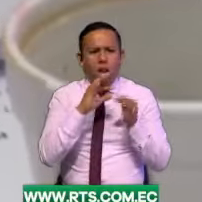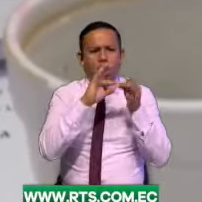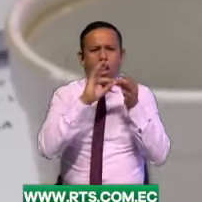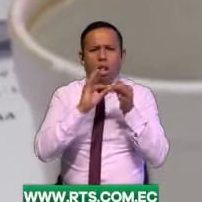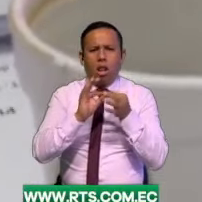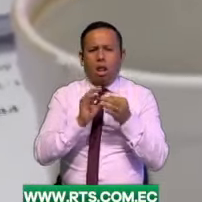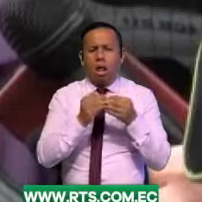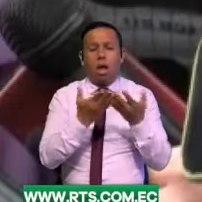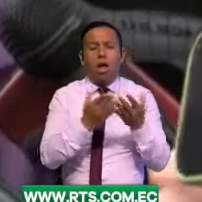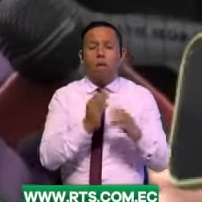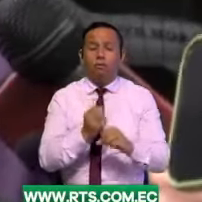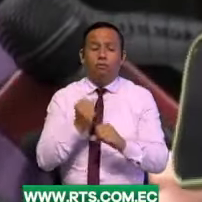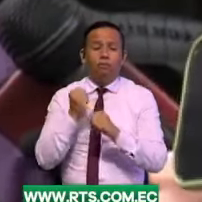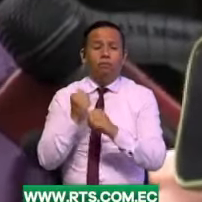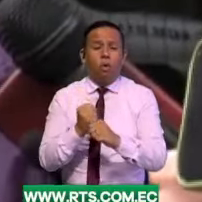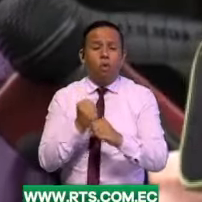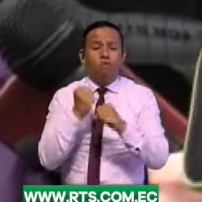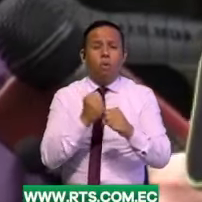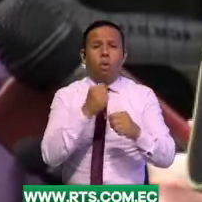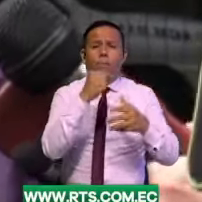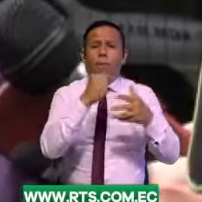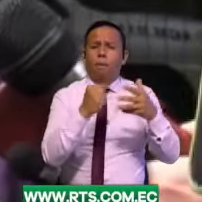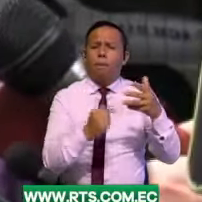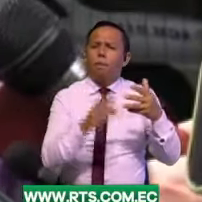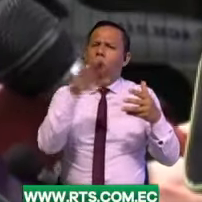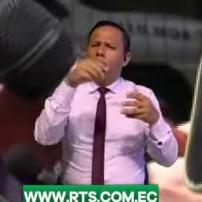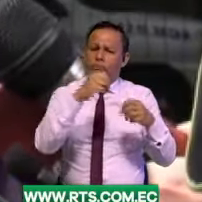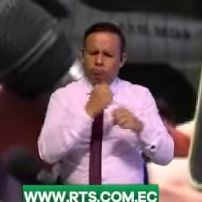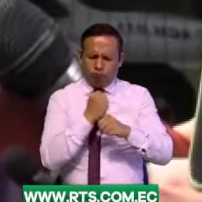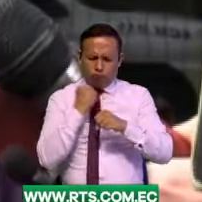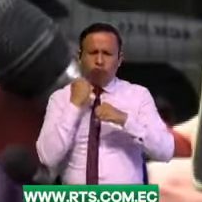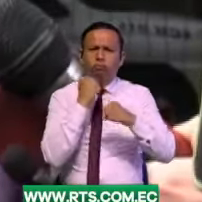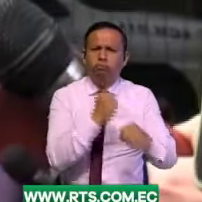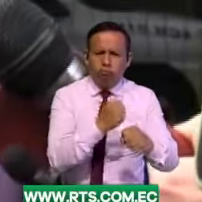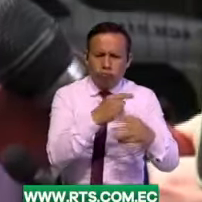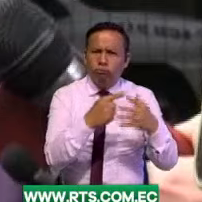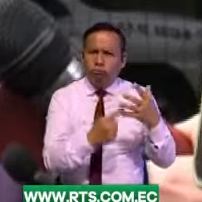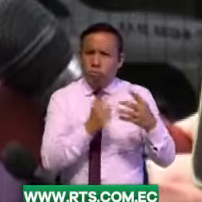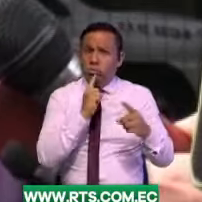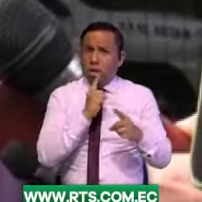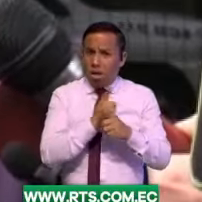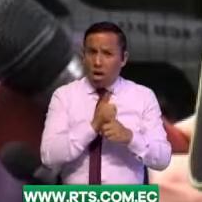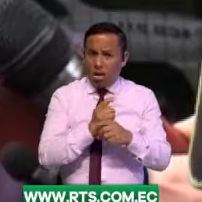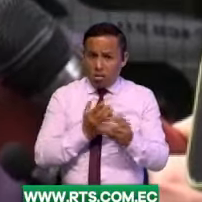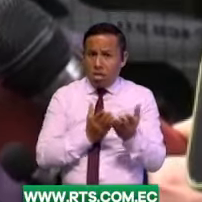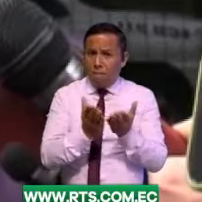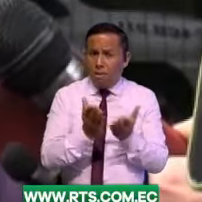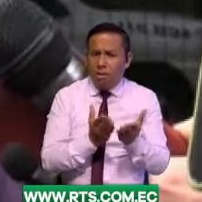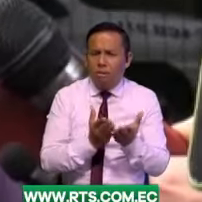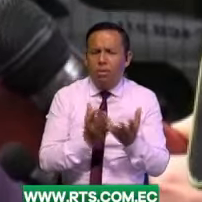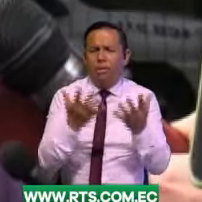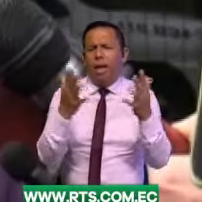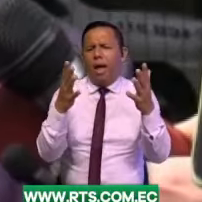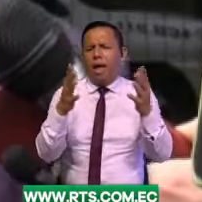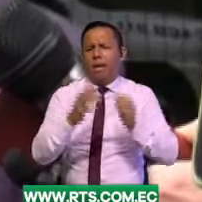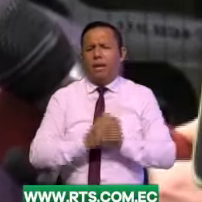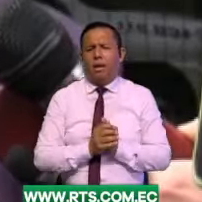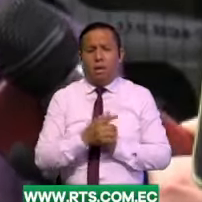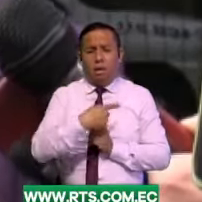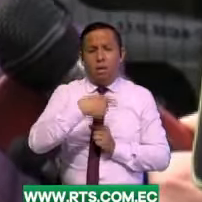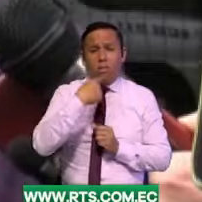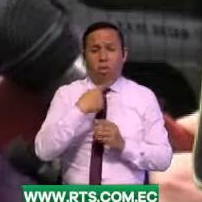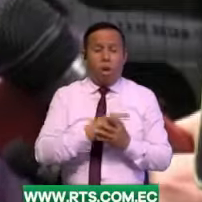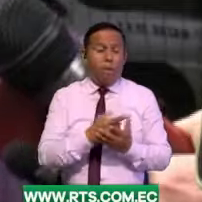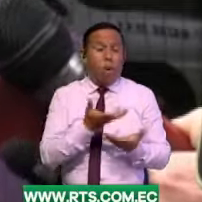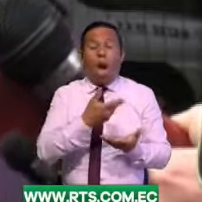erario nacional. Es que muchas de estas fundaciones nunca dieron el servicio, inflaron la cantidad de cobertura